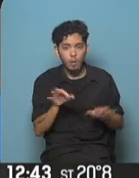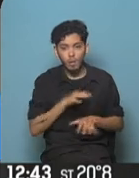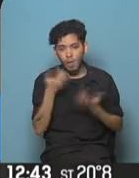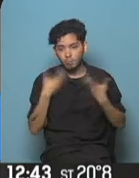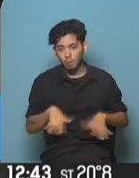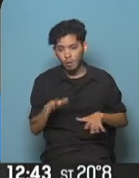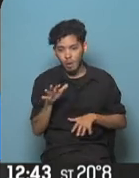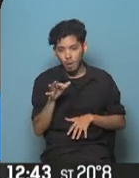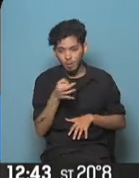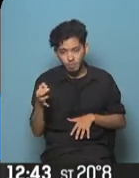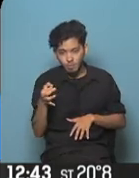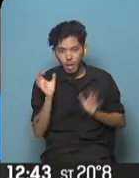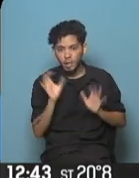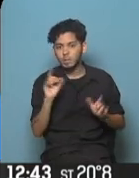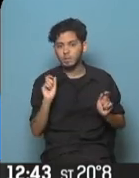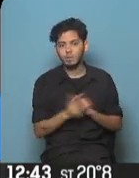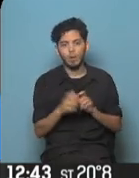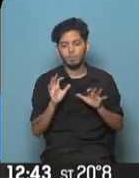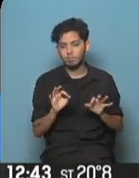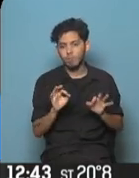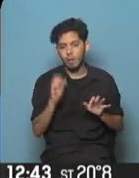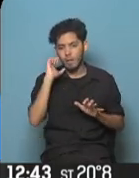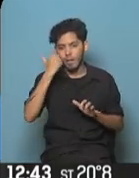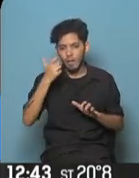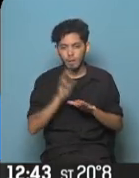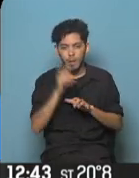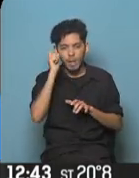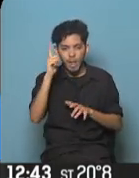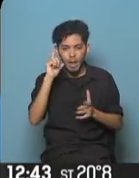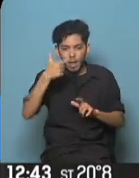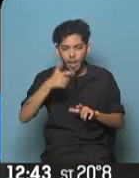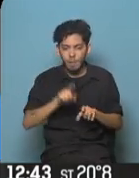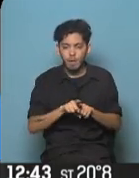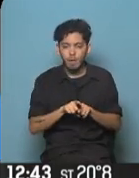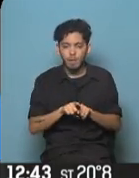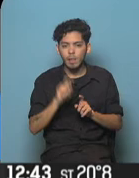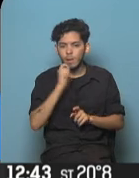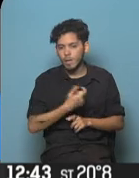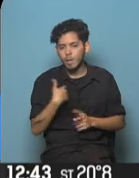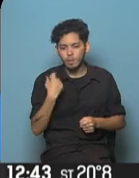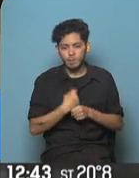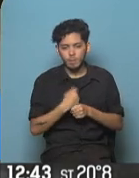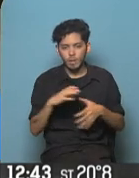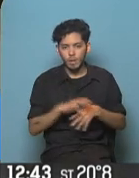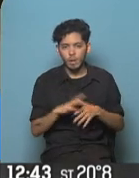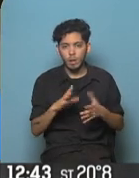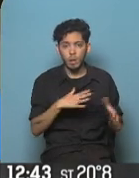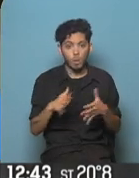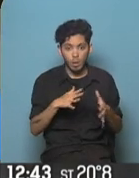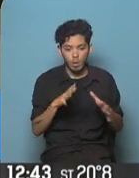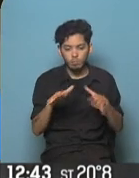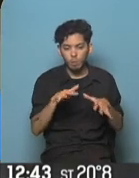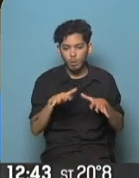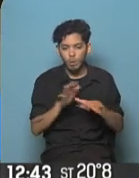¿no? Y ahí fue como un cambio de chip y fue muy fluido, fue muy bonito trabajar con ella. Con el viento es un movimiento, ¿no?